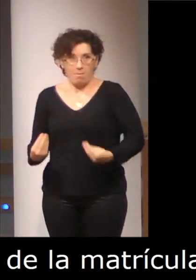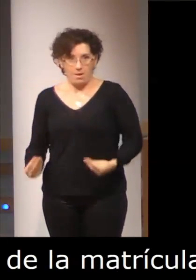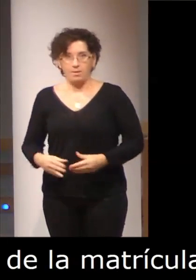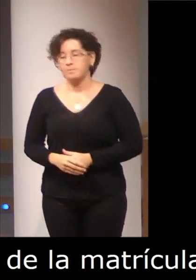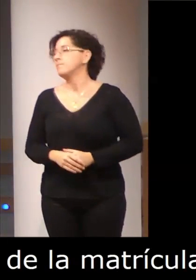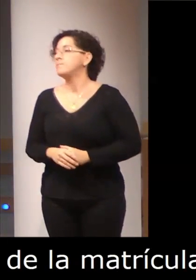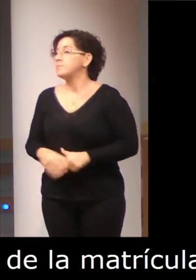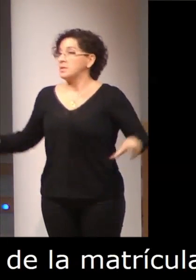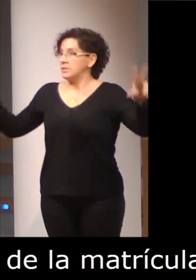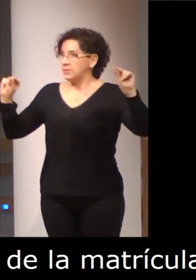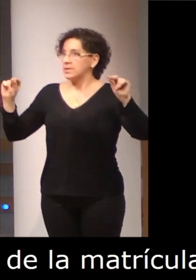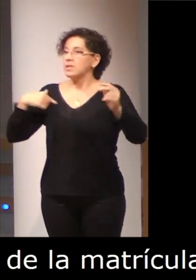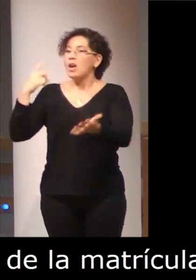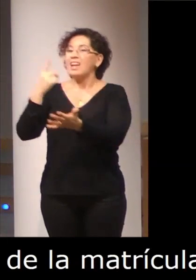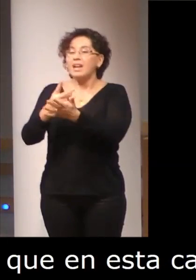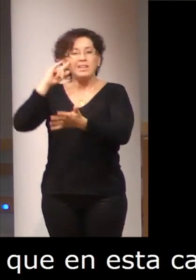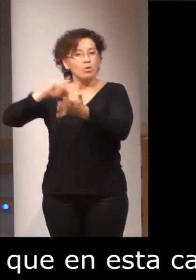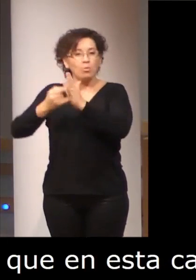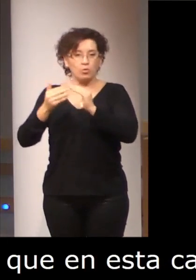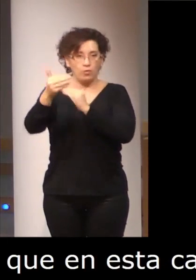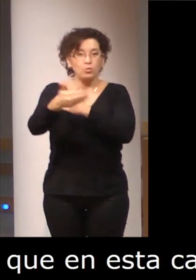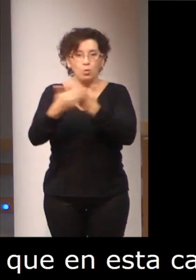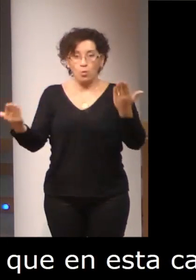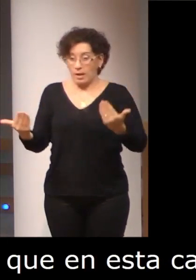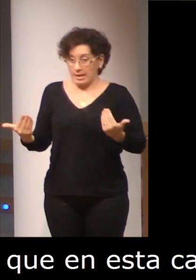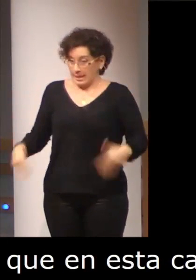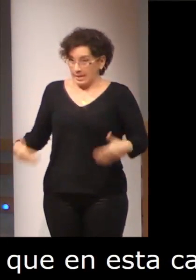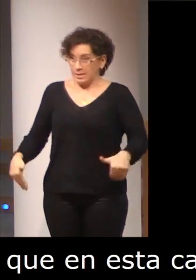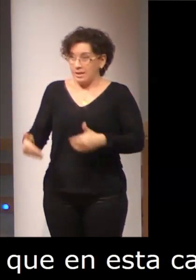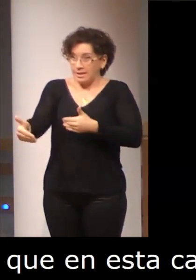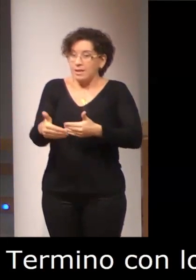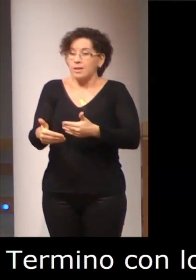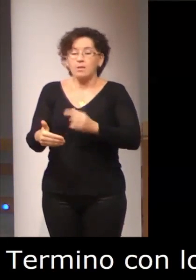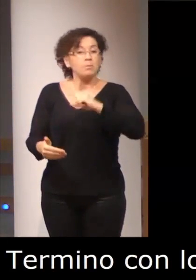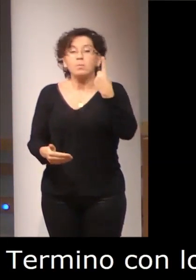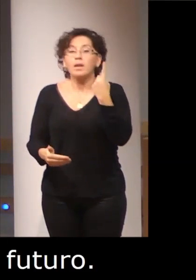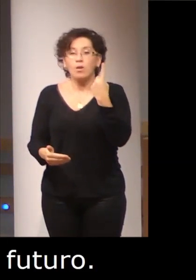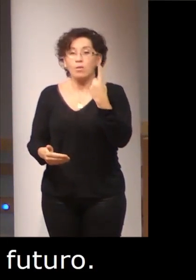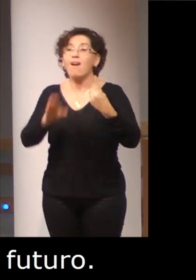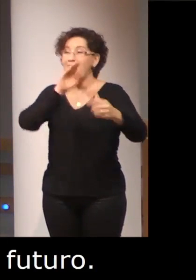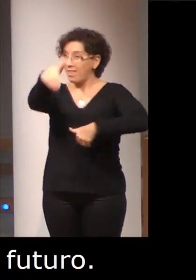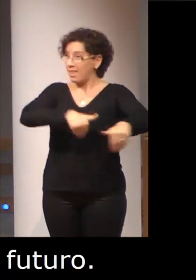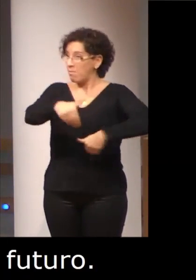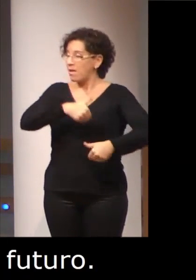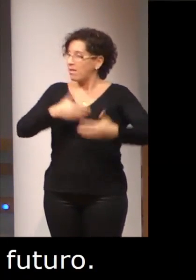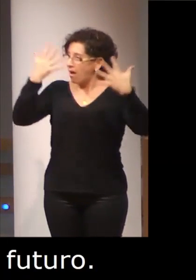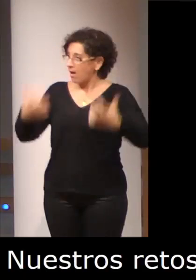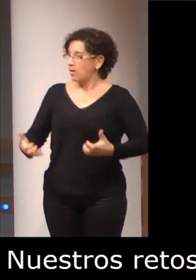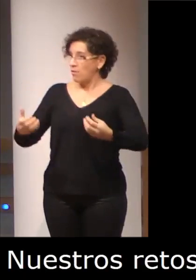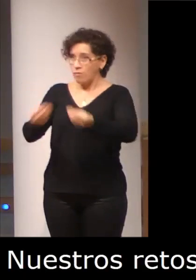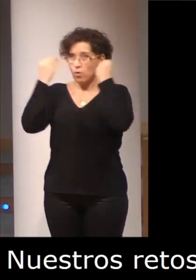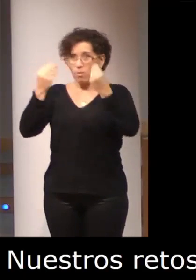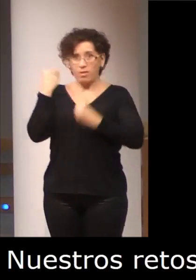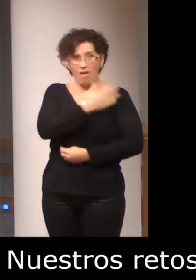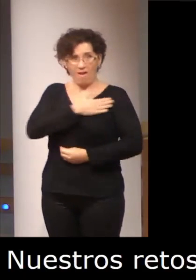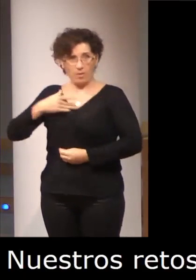Termino con los retos y proyectos de futuro. Nuestros retos inmediatos, pues, evidentemente, el primero es responder a esta demanda de formación de un grupo numeroso.